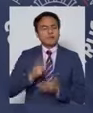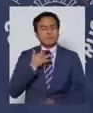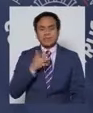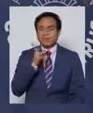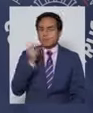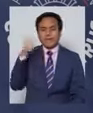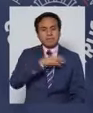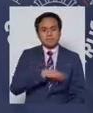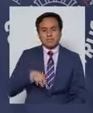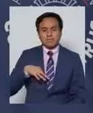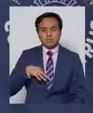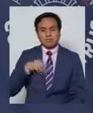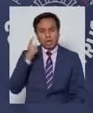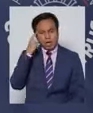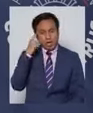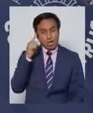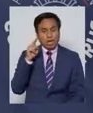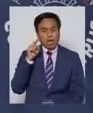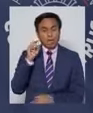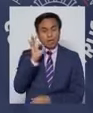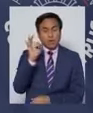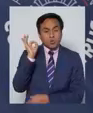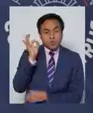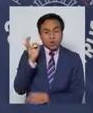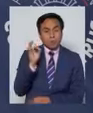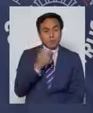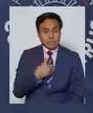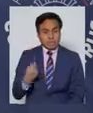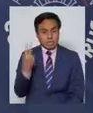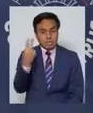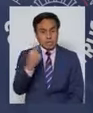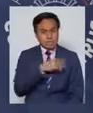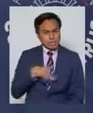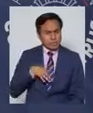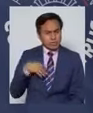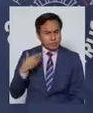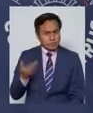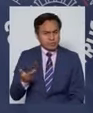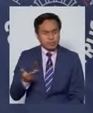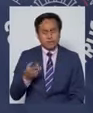está el ministro? ¿Hay contemplado un punto de prensa con el presidente y el ministro?